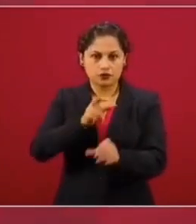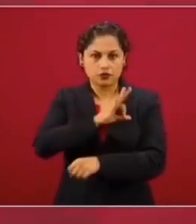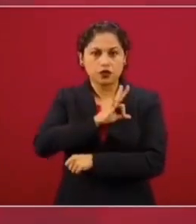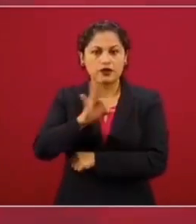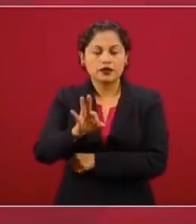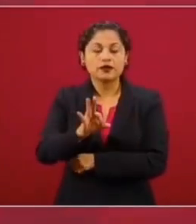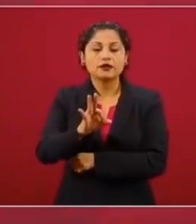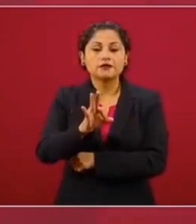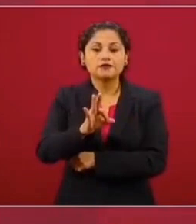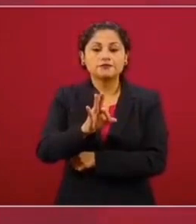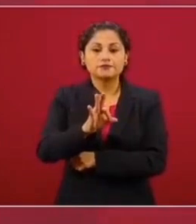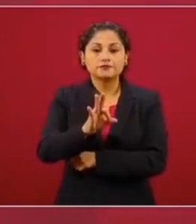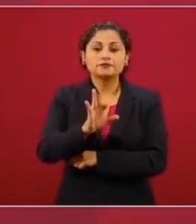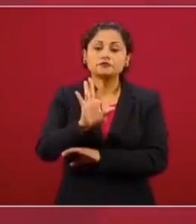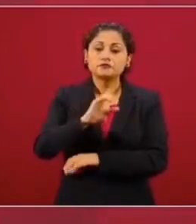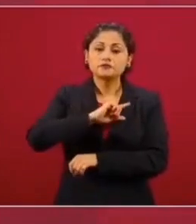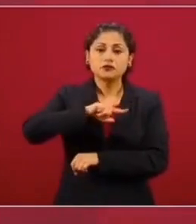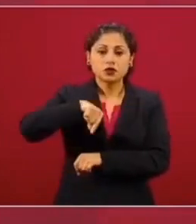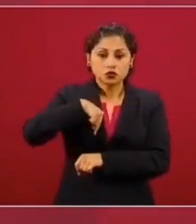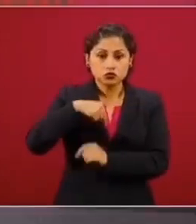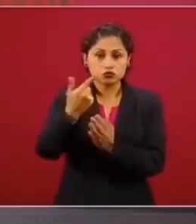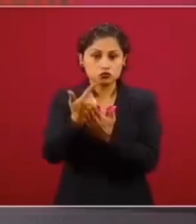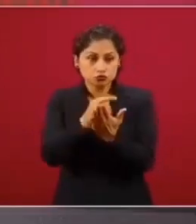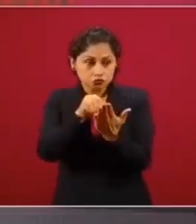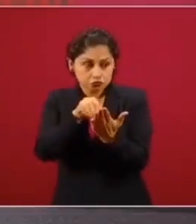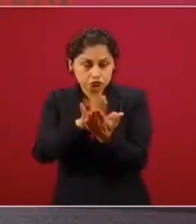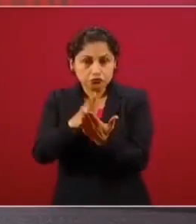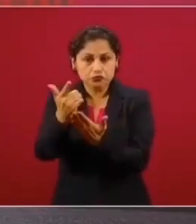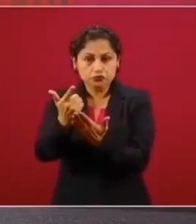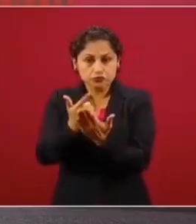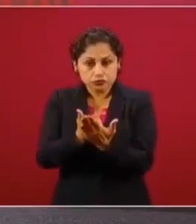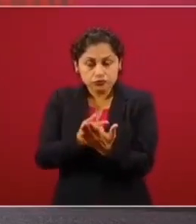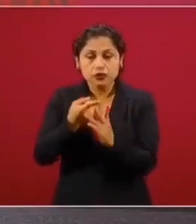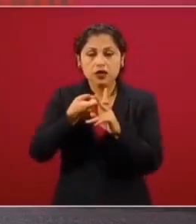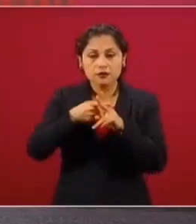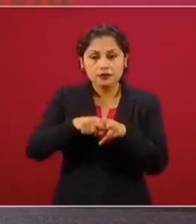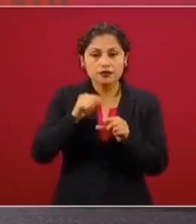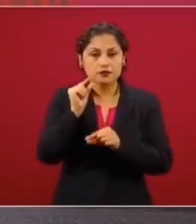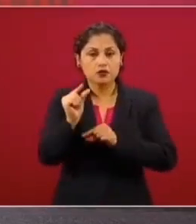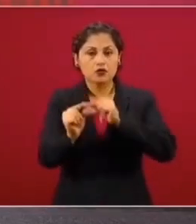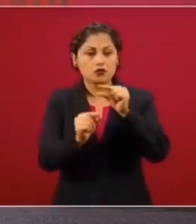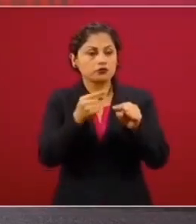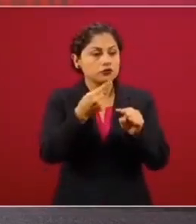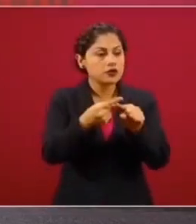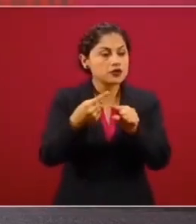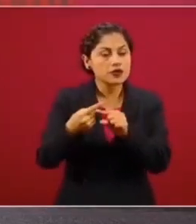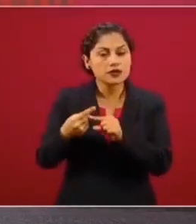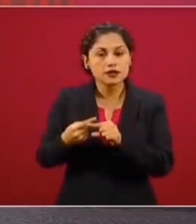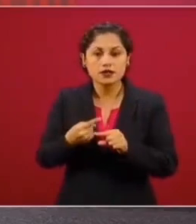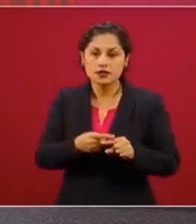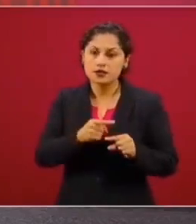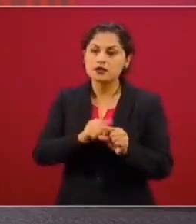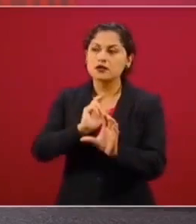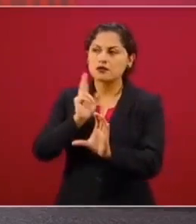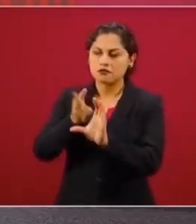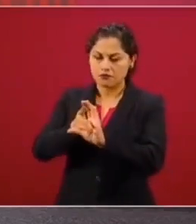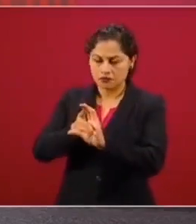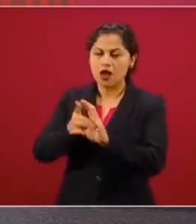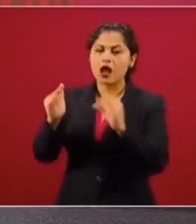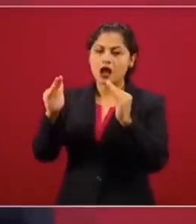partes en este caso empezamos no solamente en la ciudad méxico sino particularmente con un con un par de